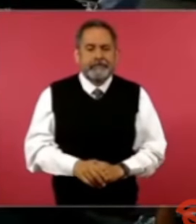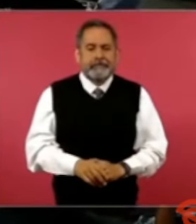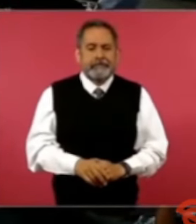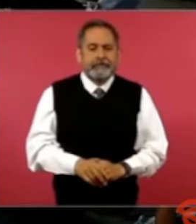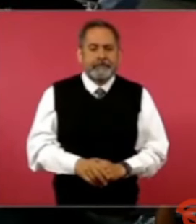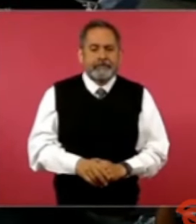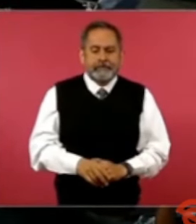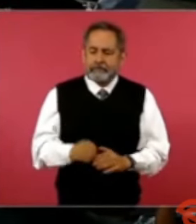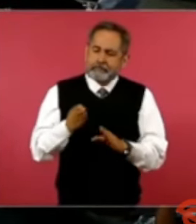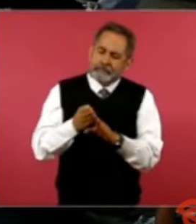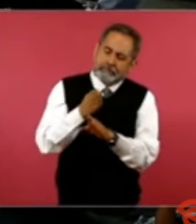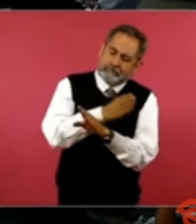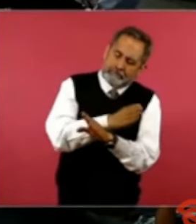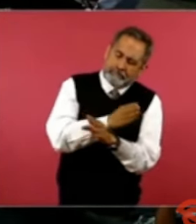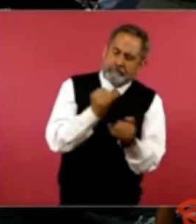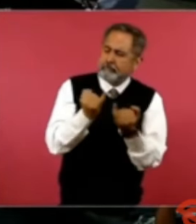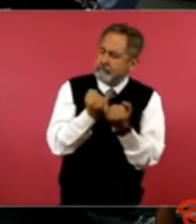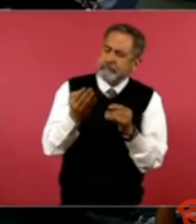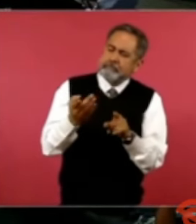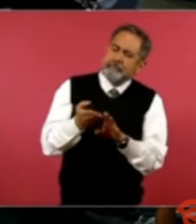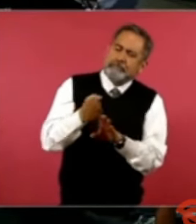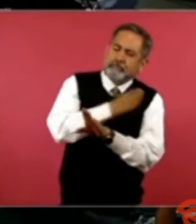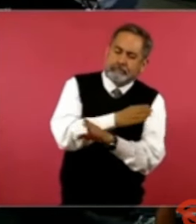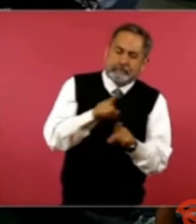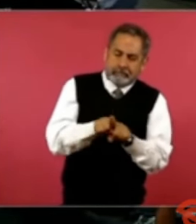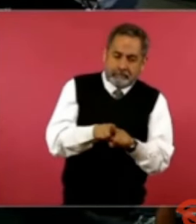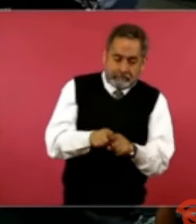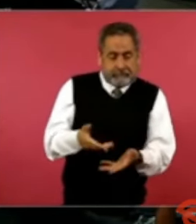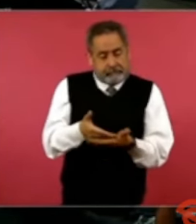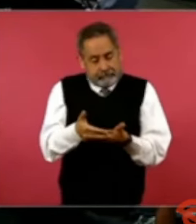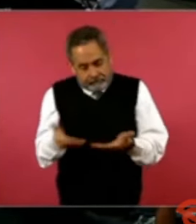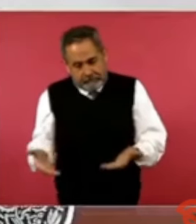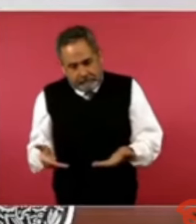antes como antes ahora como